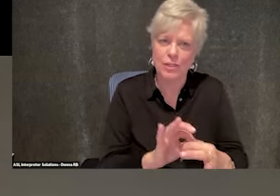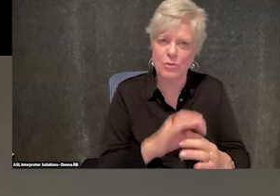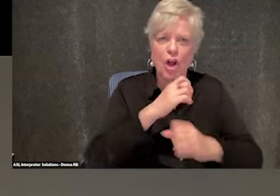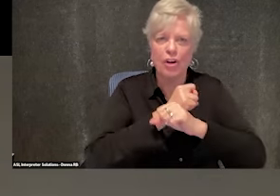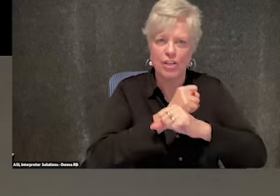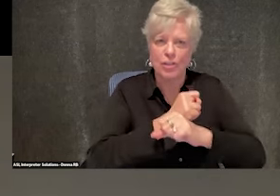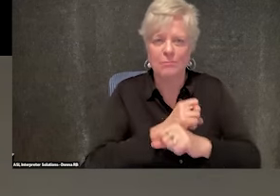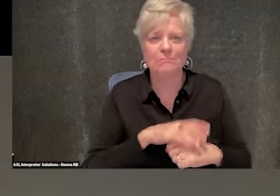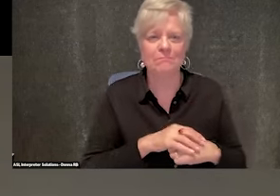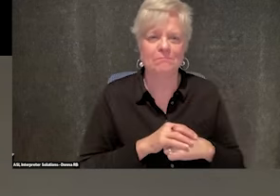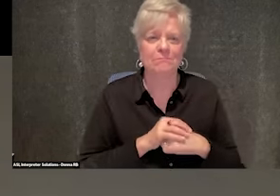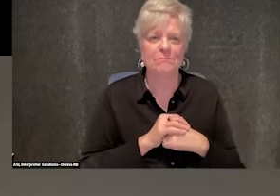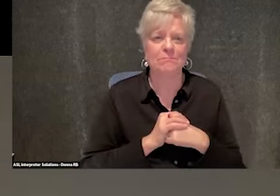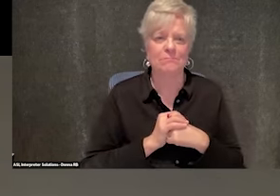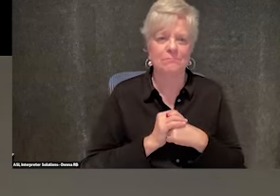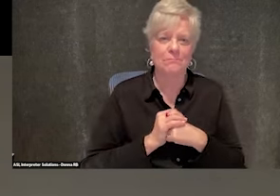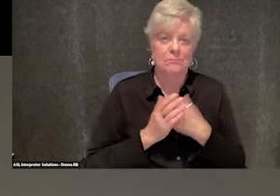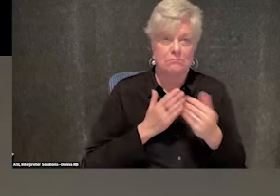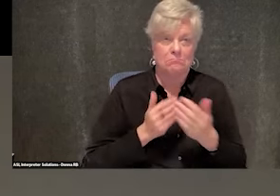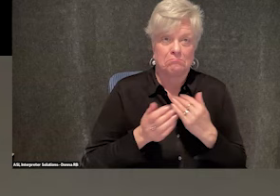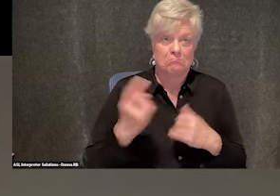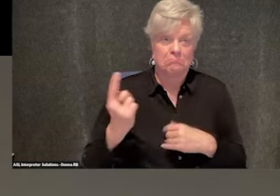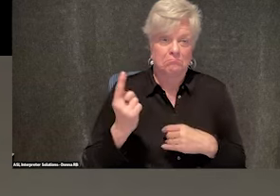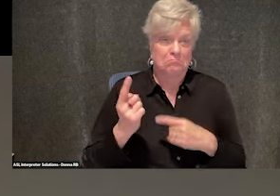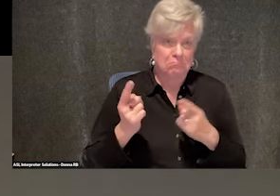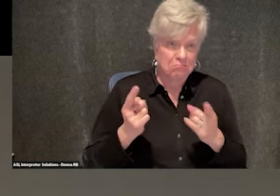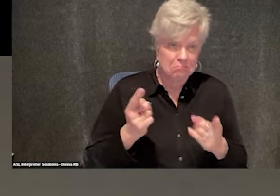herramientas adecuadas para su familia y para su situación.